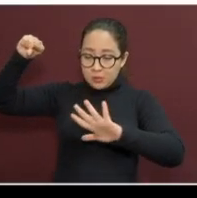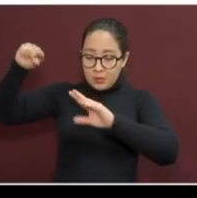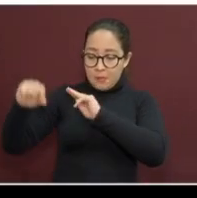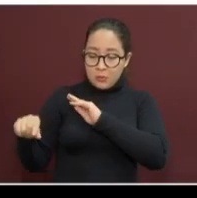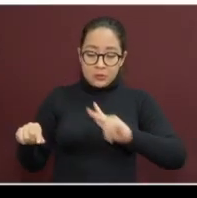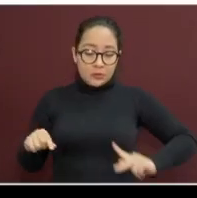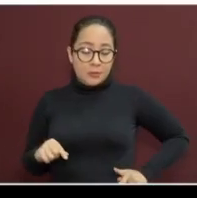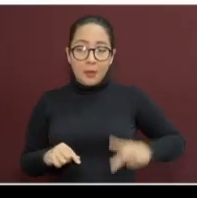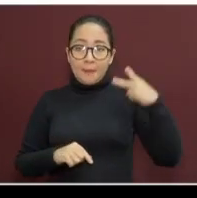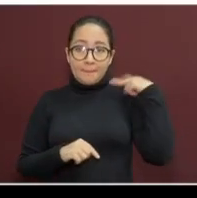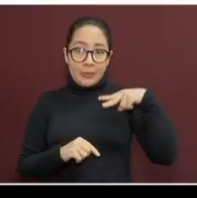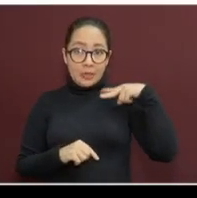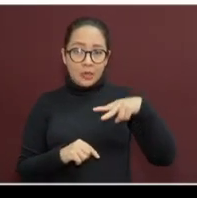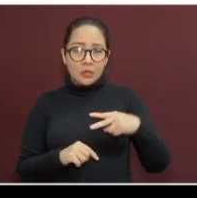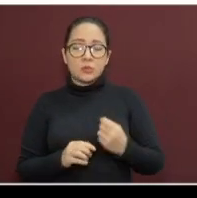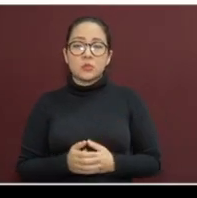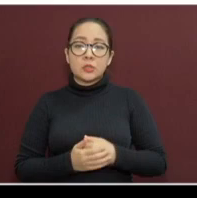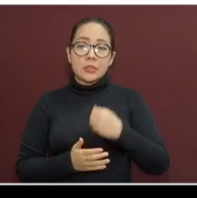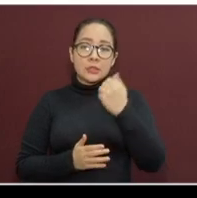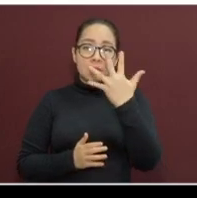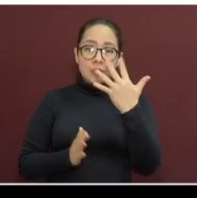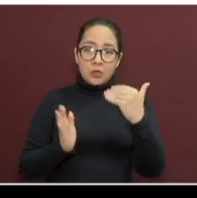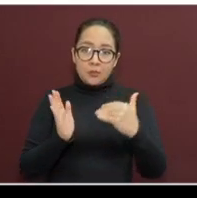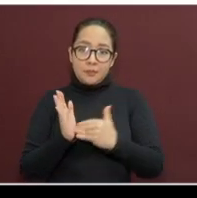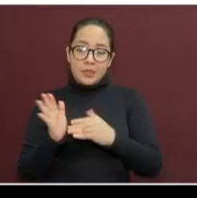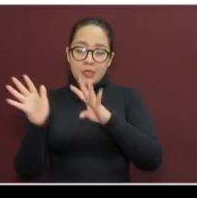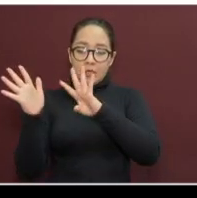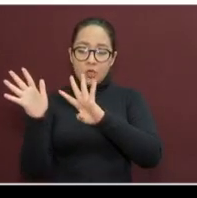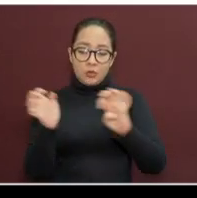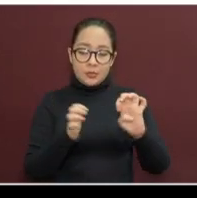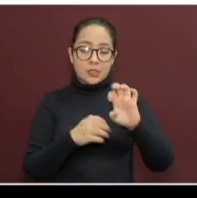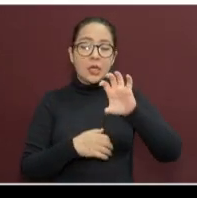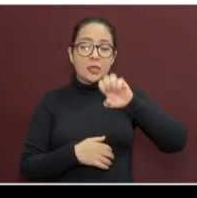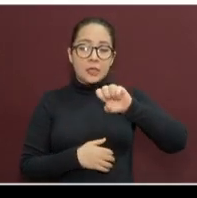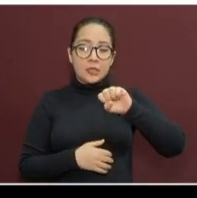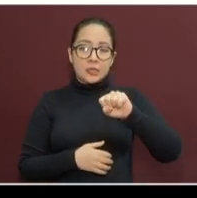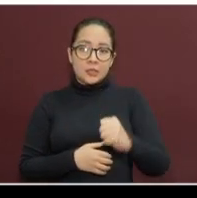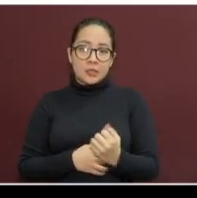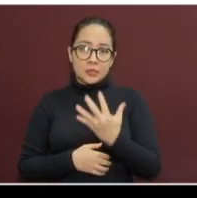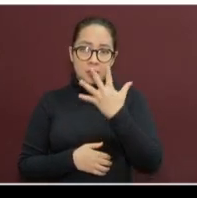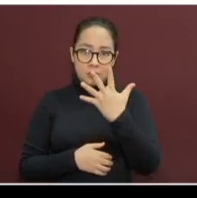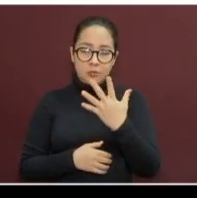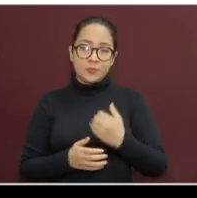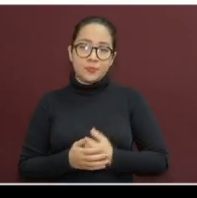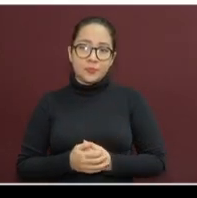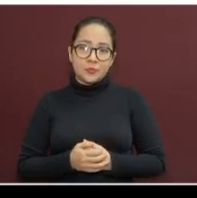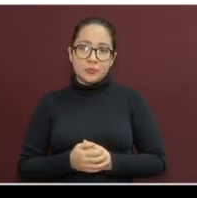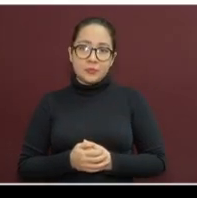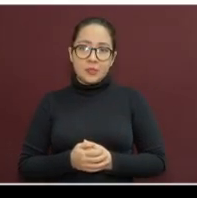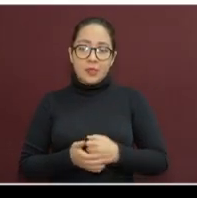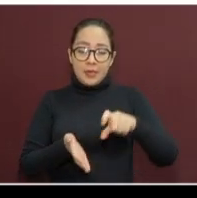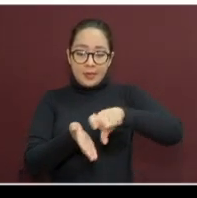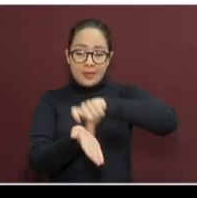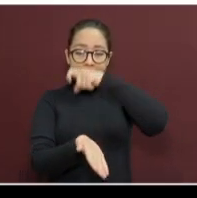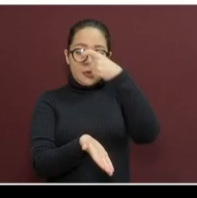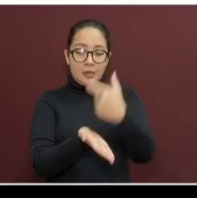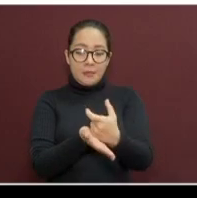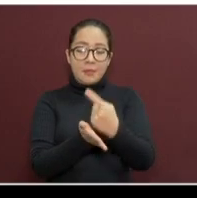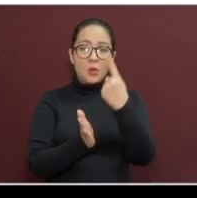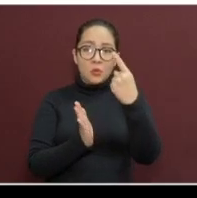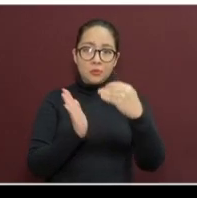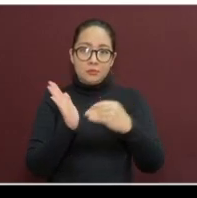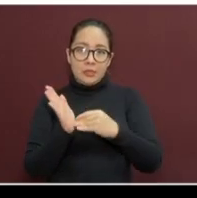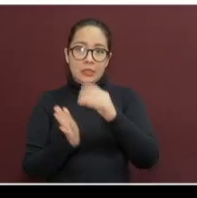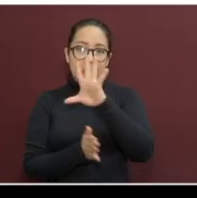veracruz acumula ya cinco mil 965 casos positivos ahora xalapa con mil